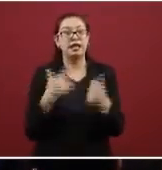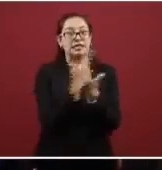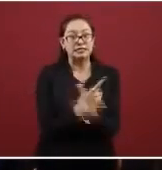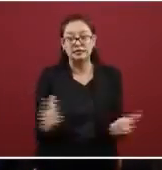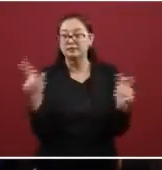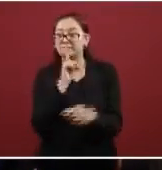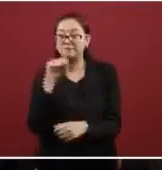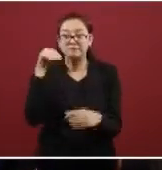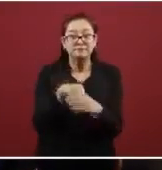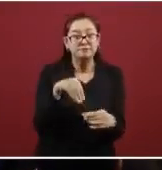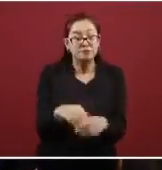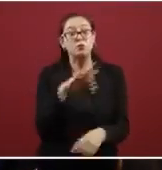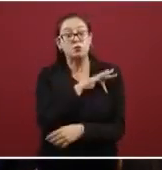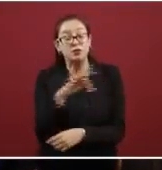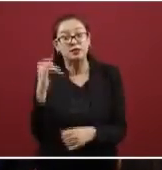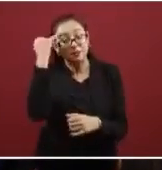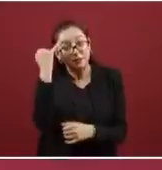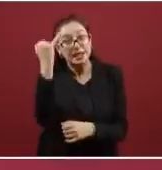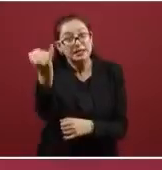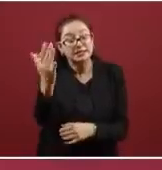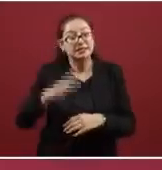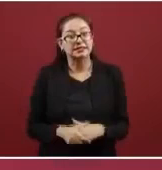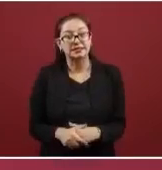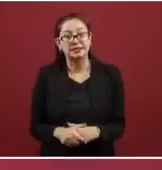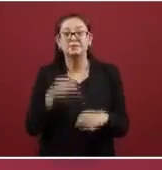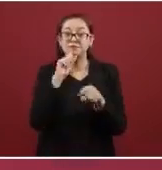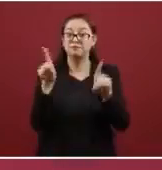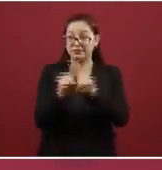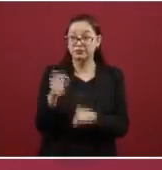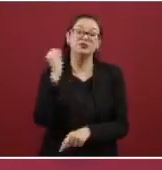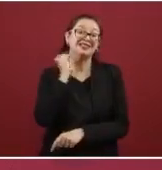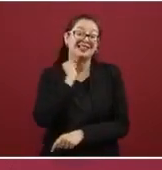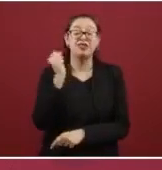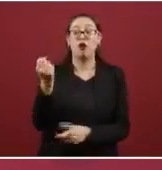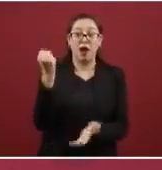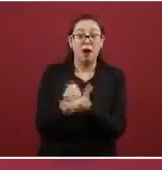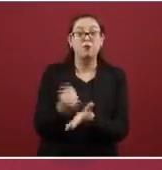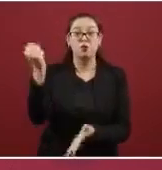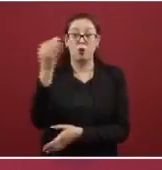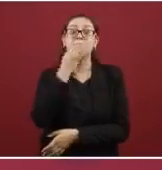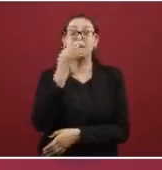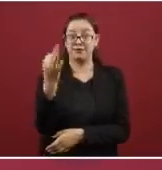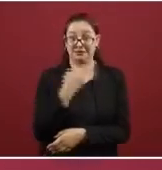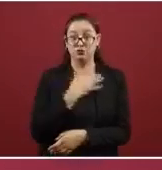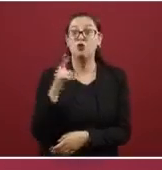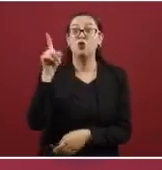Me han informado que se aprobó en el Senado también una